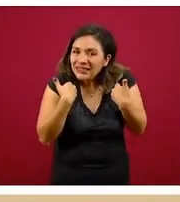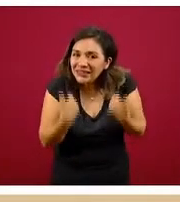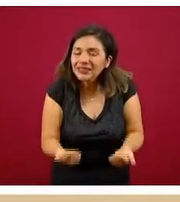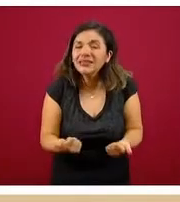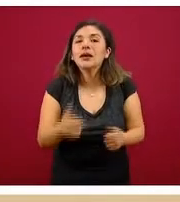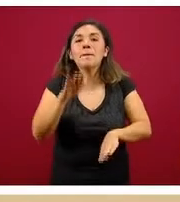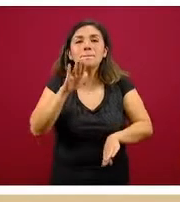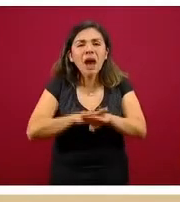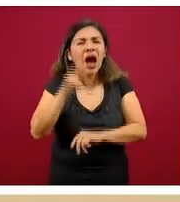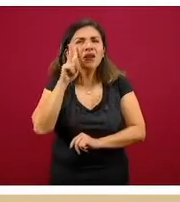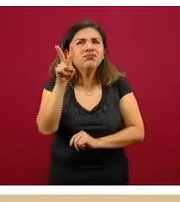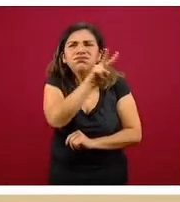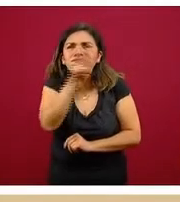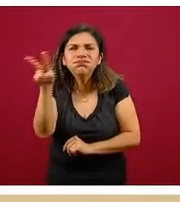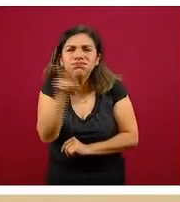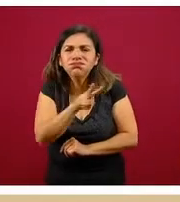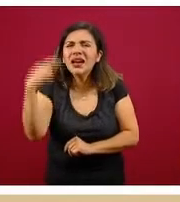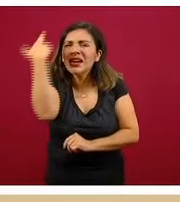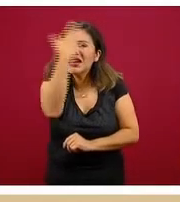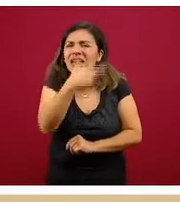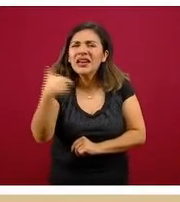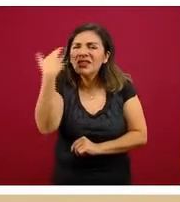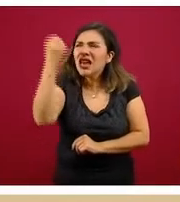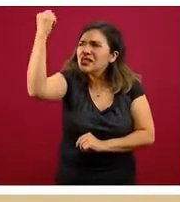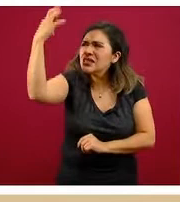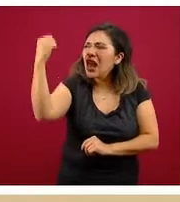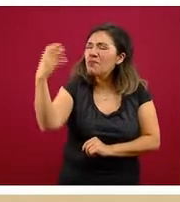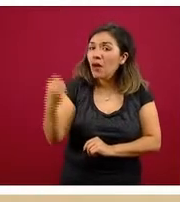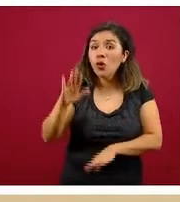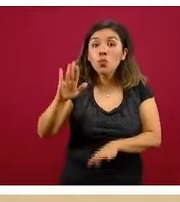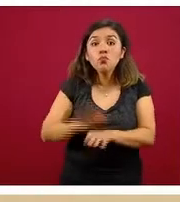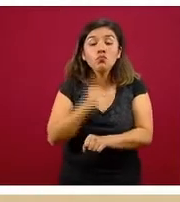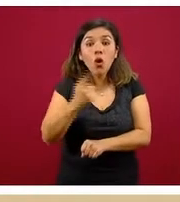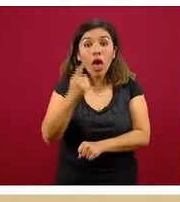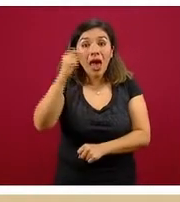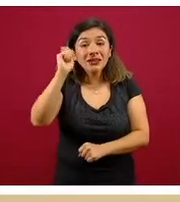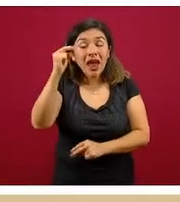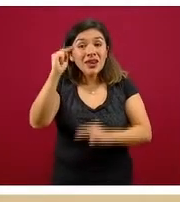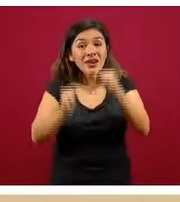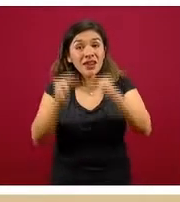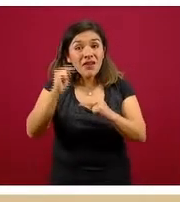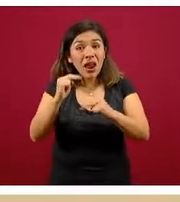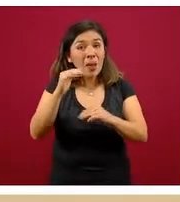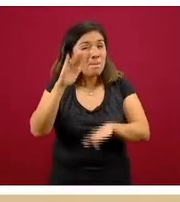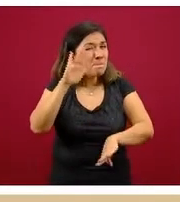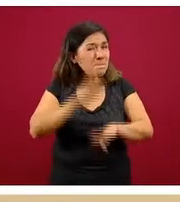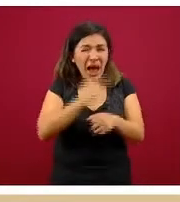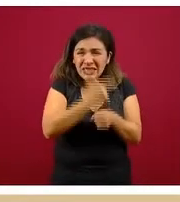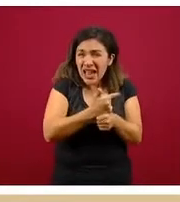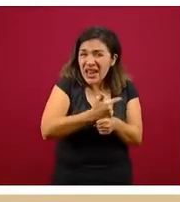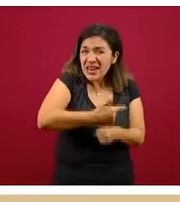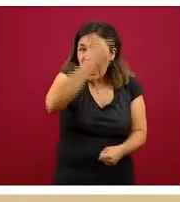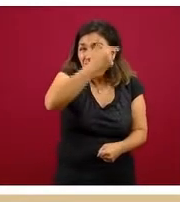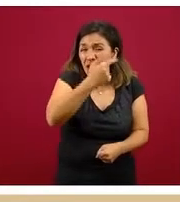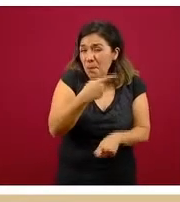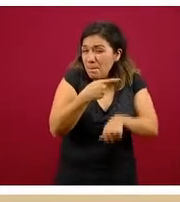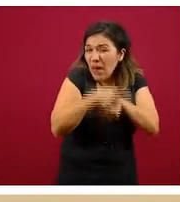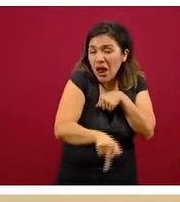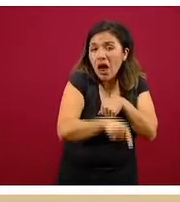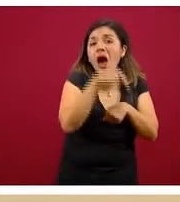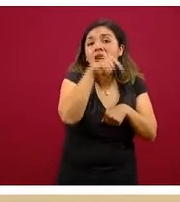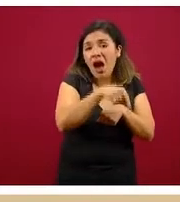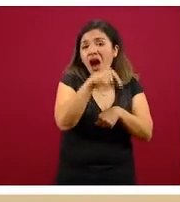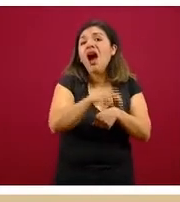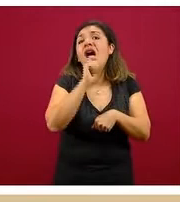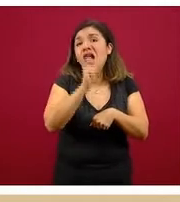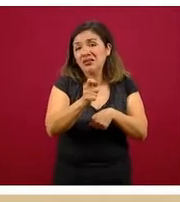su momento revisen el semáforo, porque estar en un nivel de riesgo máximo es precisamente lo